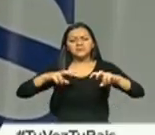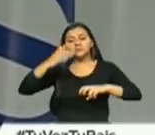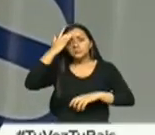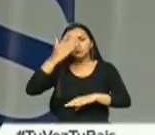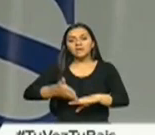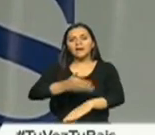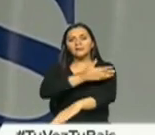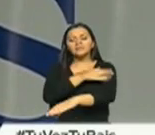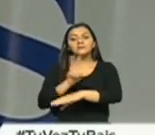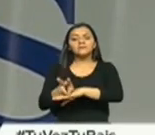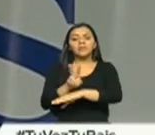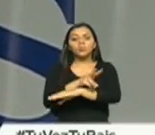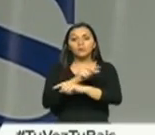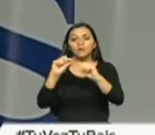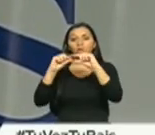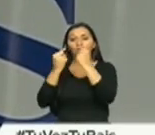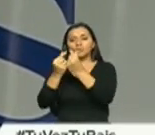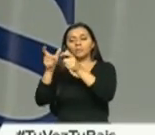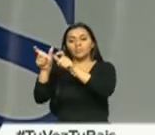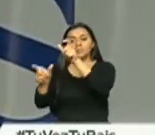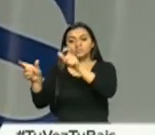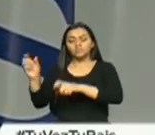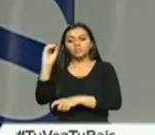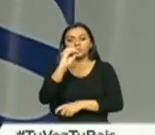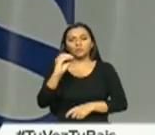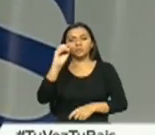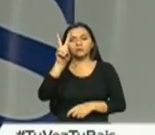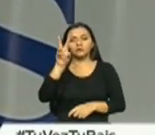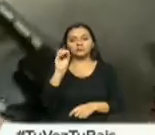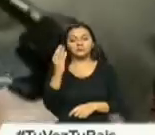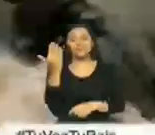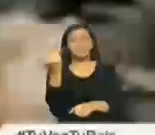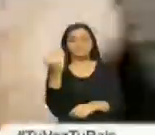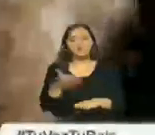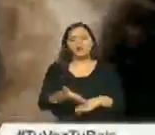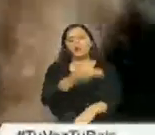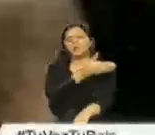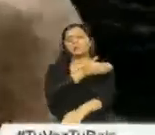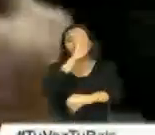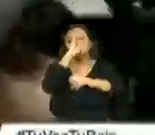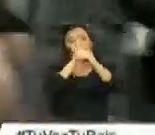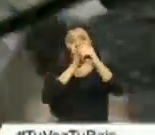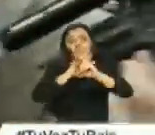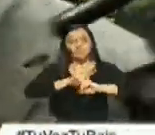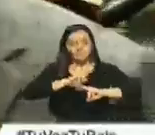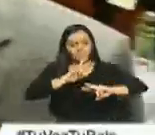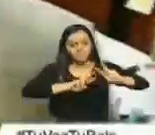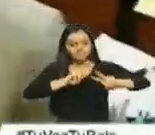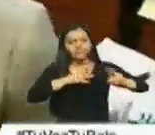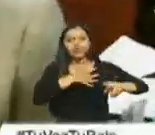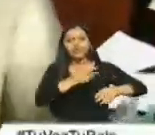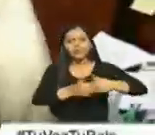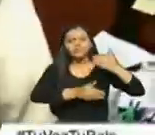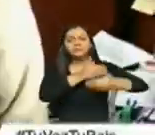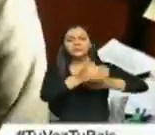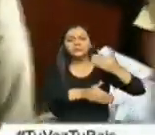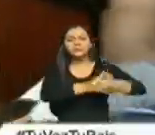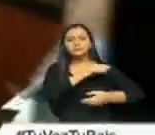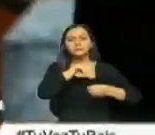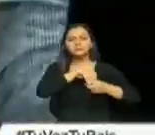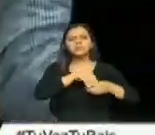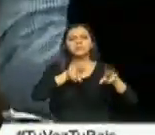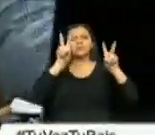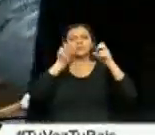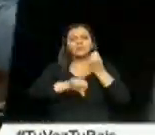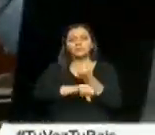integración de una veeduría ciudadana en octubre de 2015, la cual tenía como objetivo vigilar la gestión de procedimientos